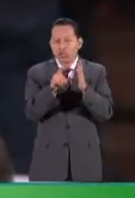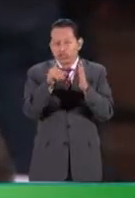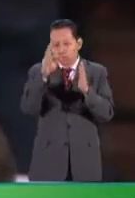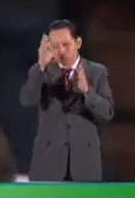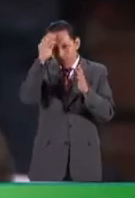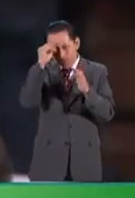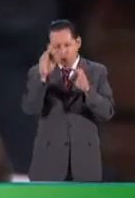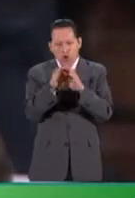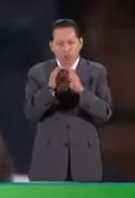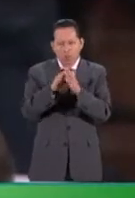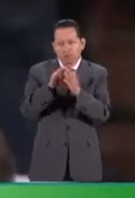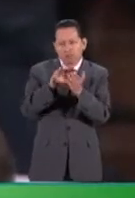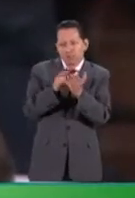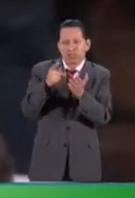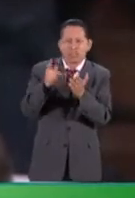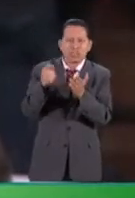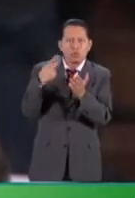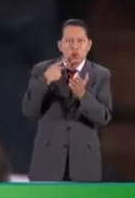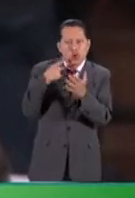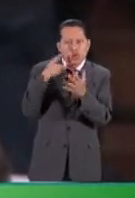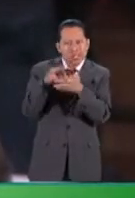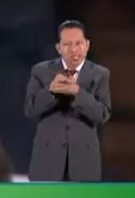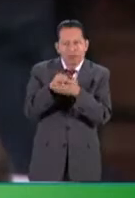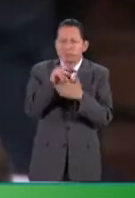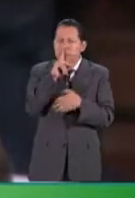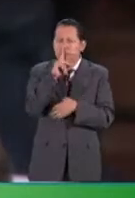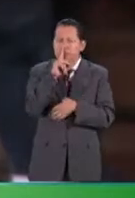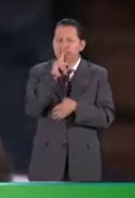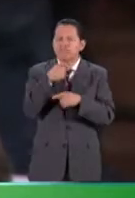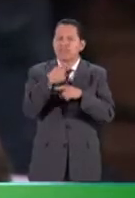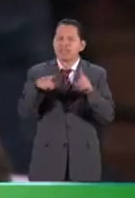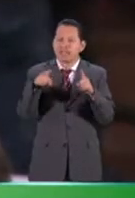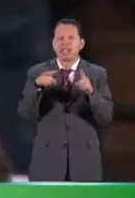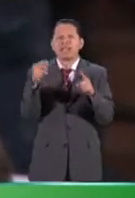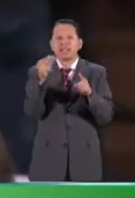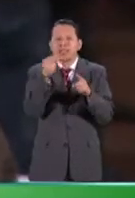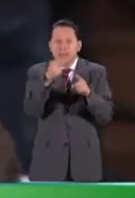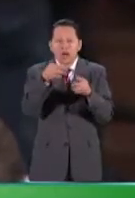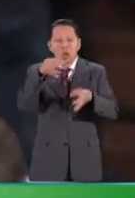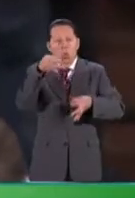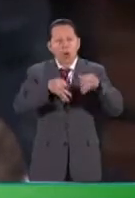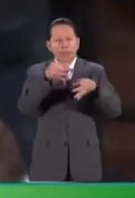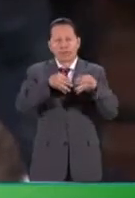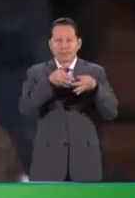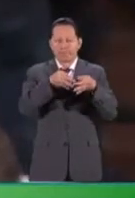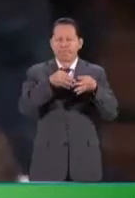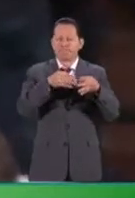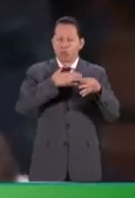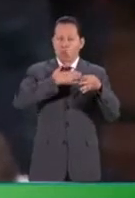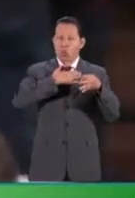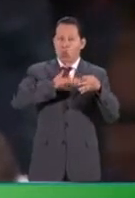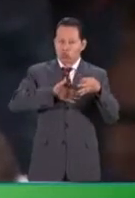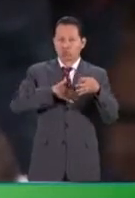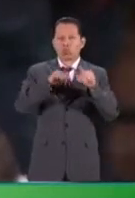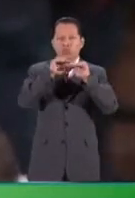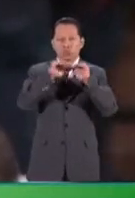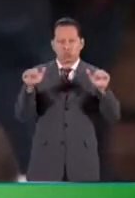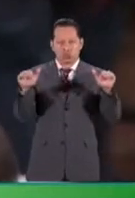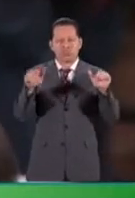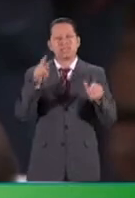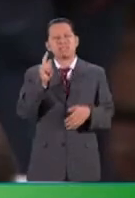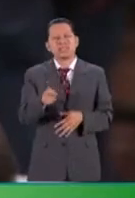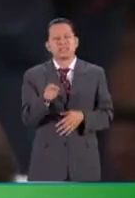ministros con corrientes políticas. Necesitamos imparcialidad e independencia, un sistema judicial en el